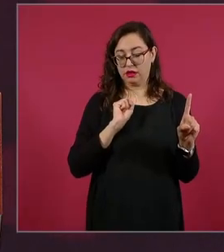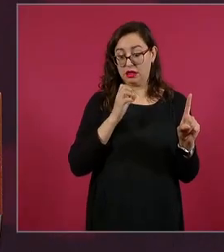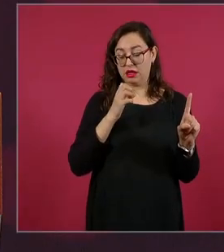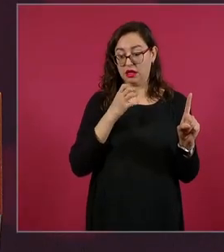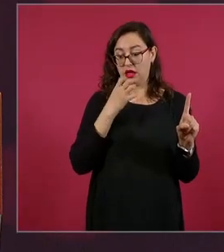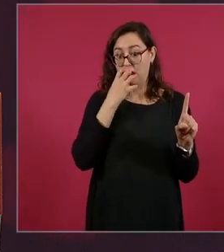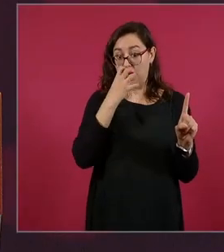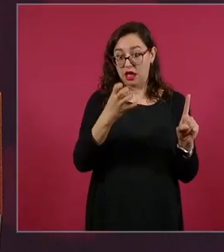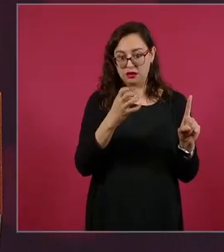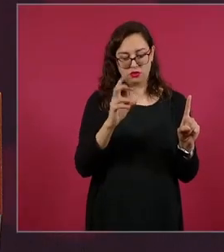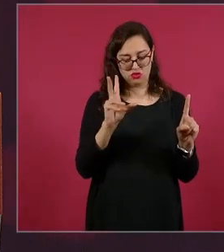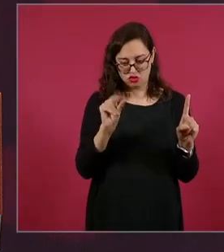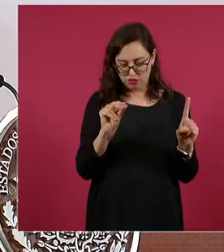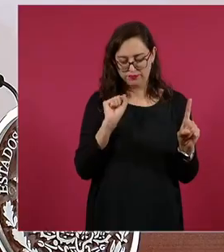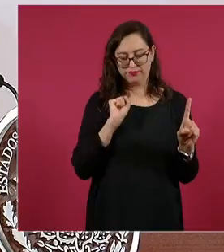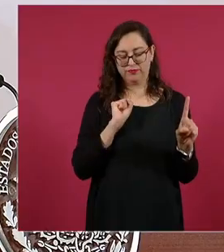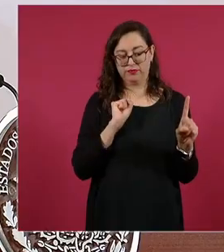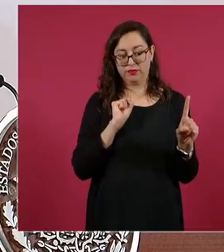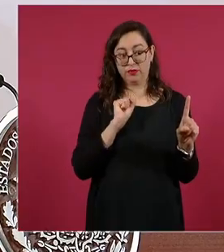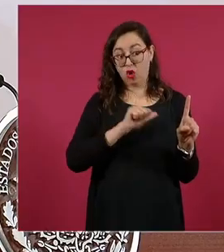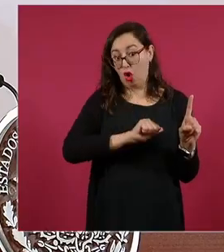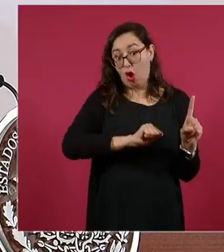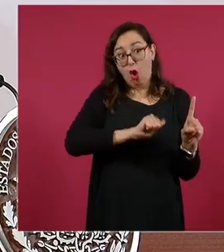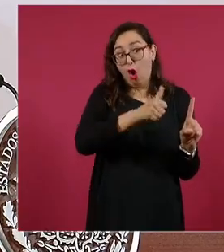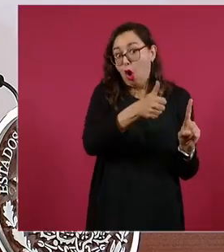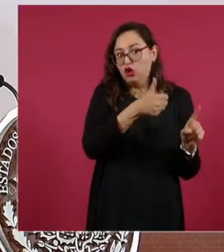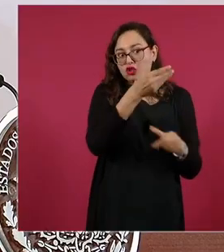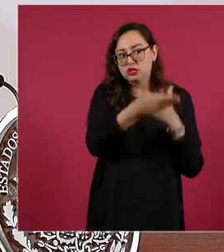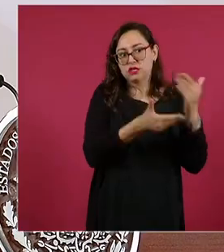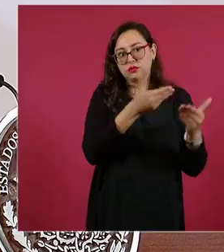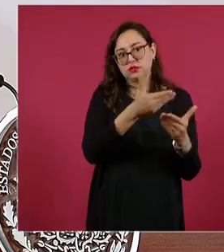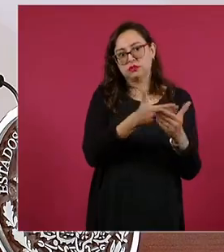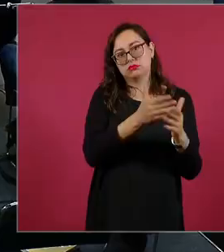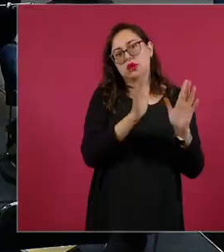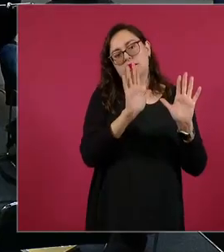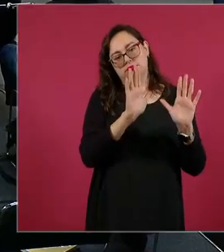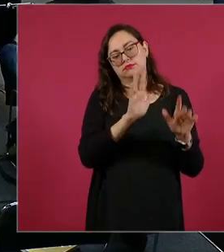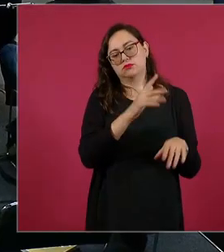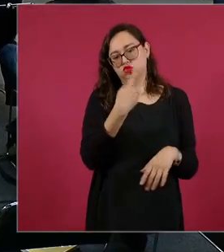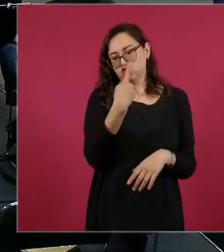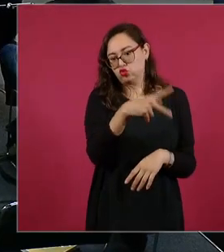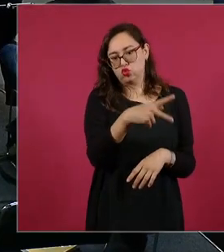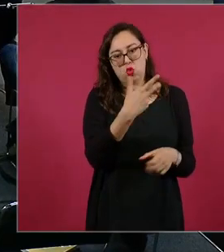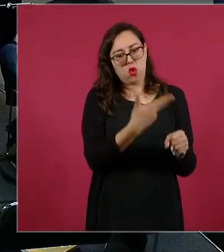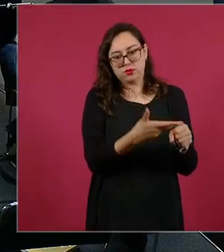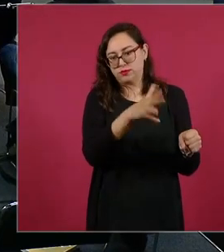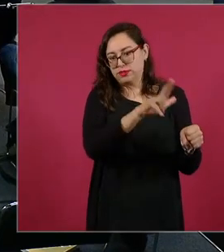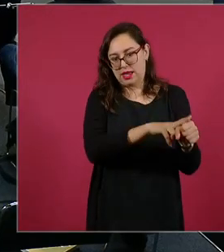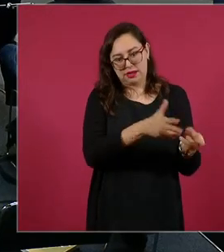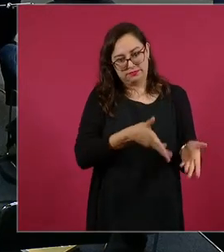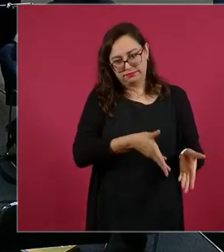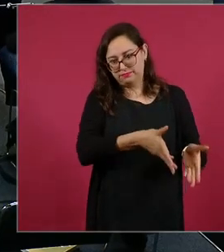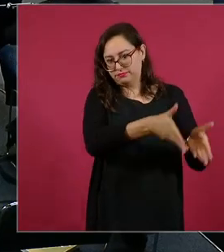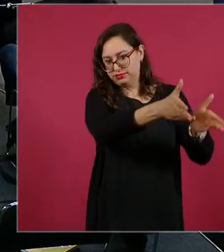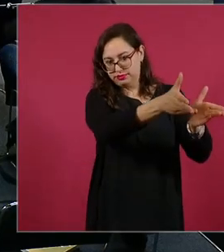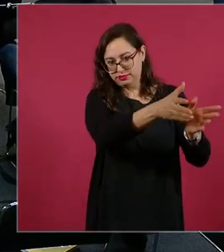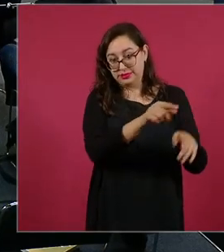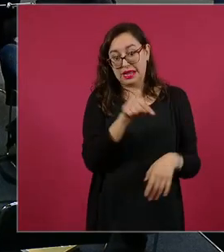acciones conjuntas integrales no lo ideal